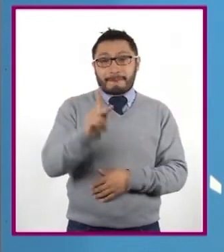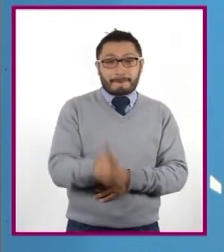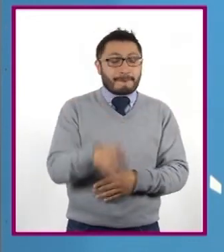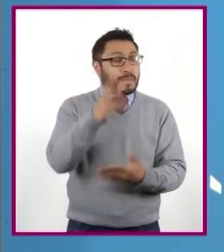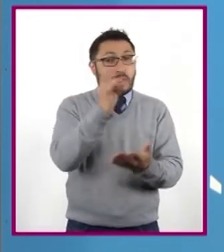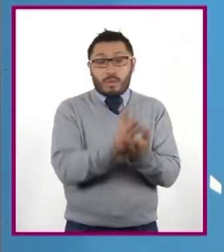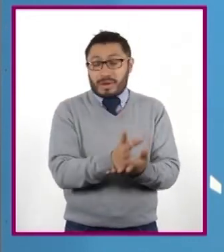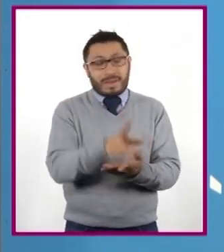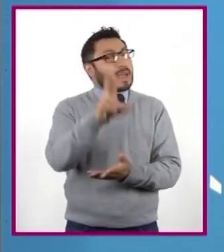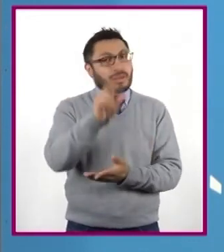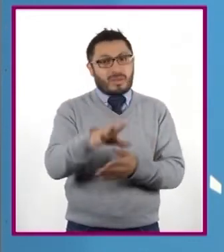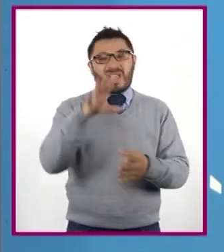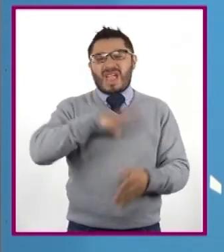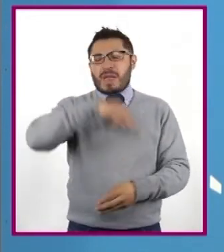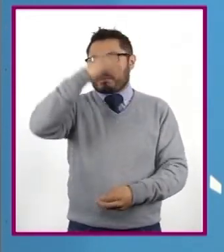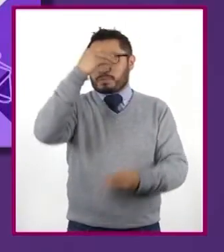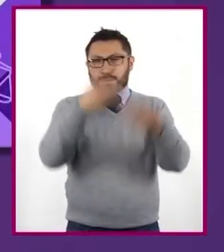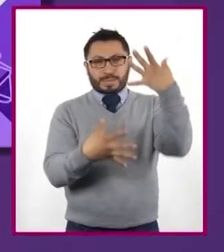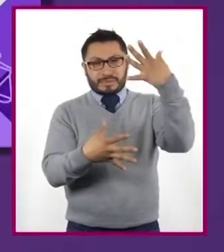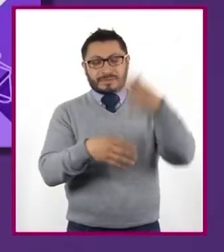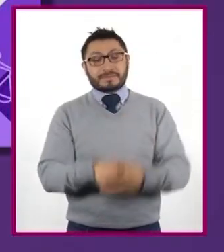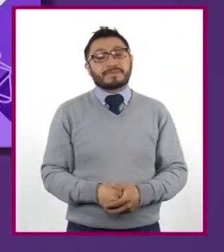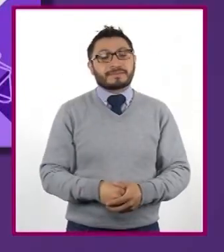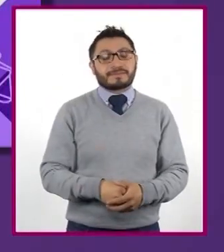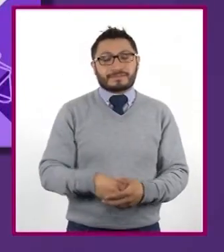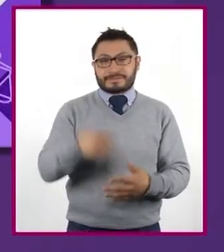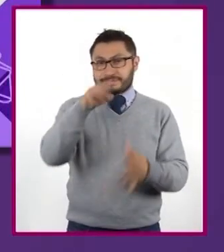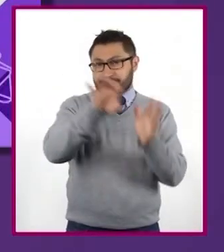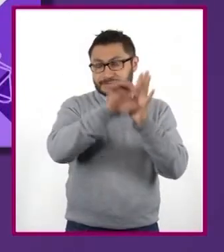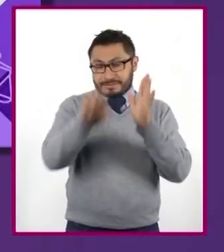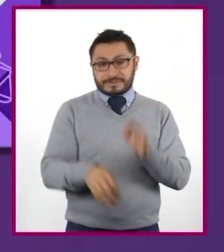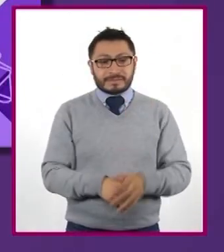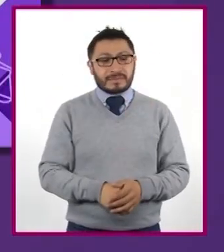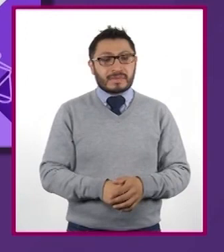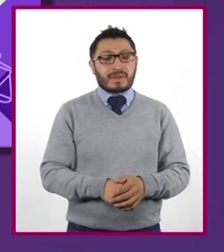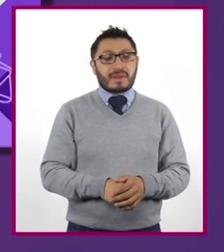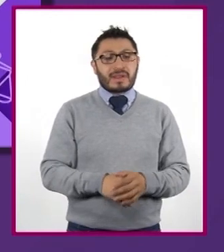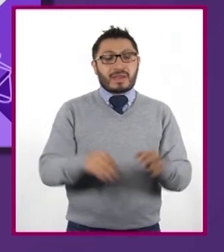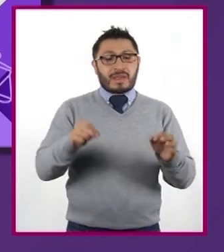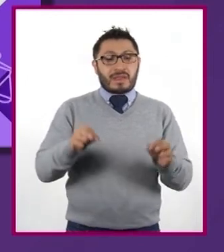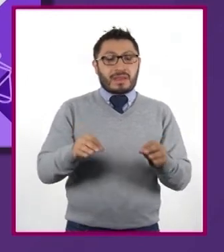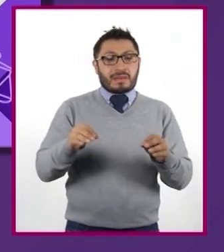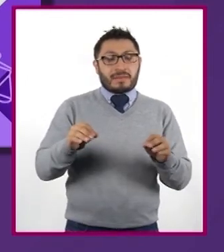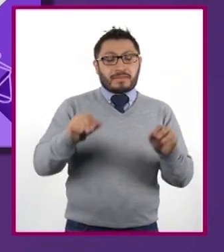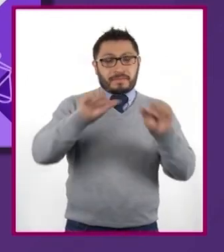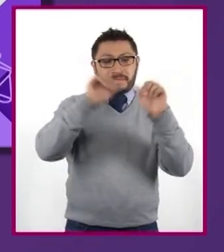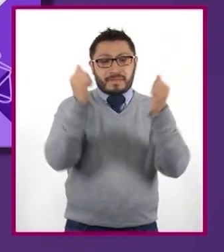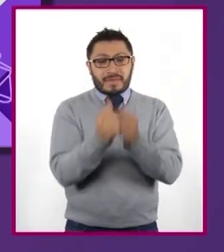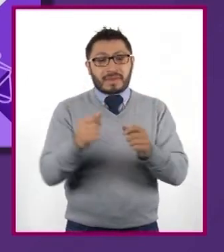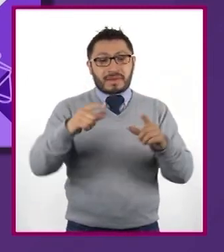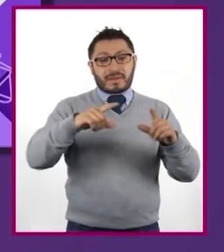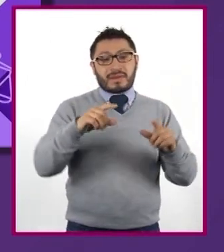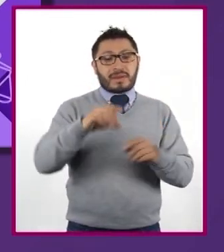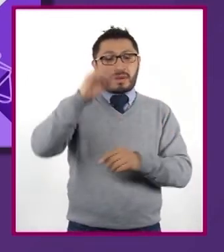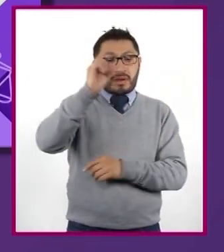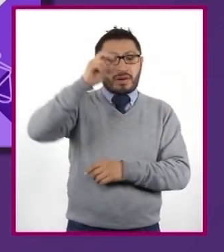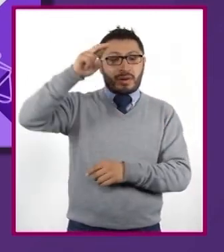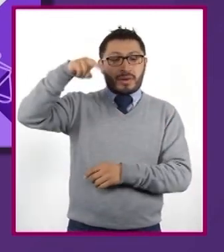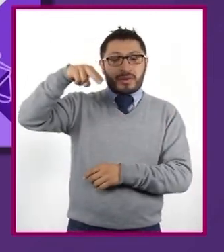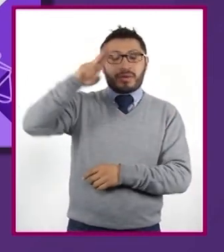las únicas, hay muchas más. Estas son Fondo de las Naciones Unidas para la Infancia,